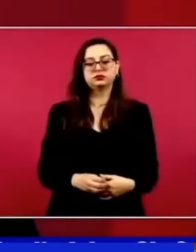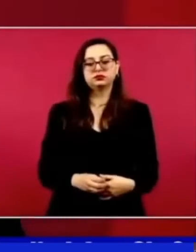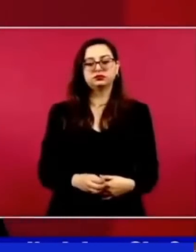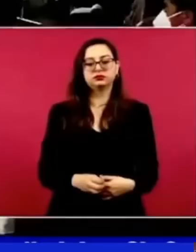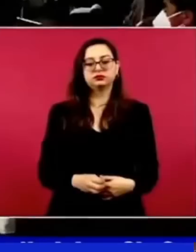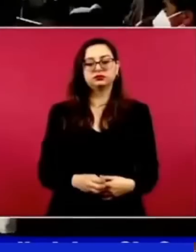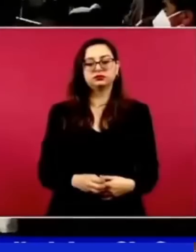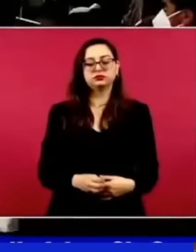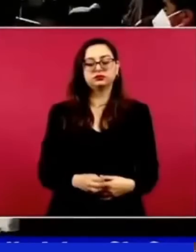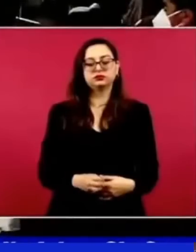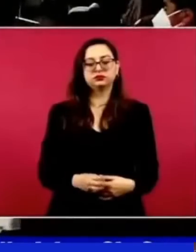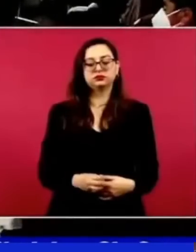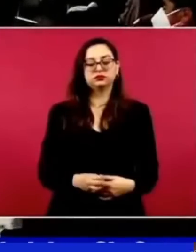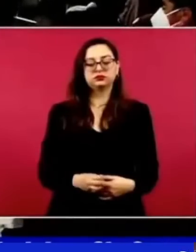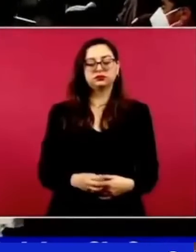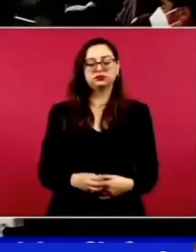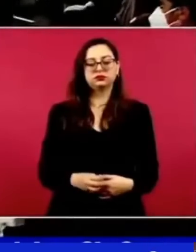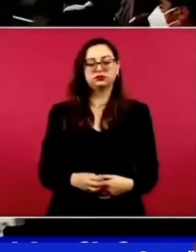Lo está